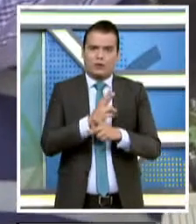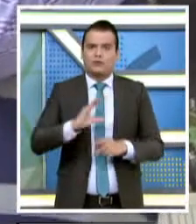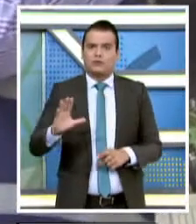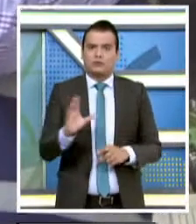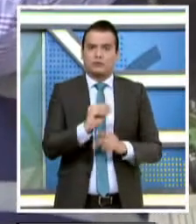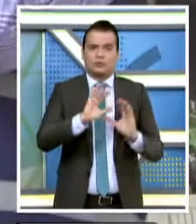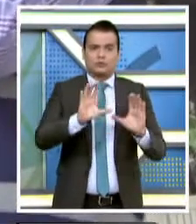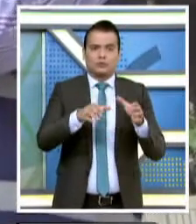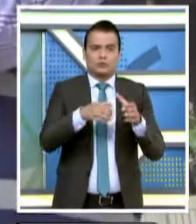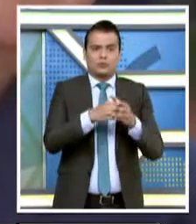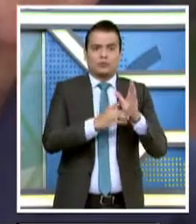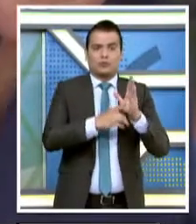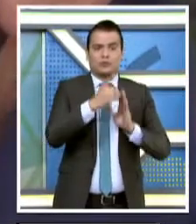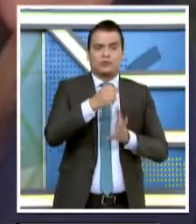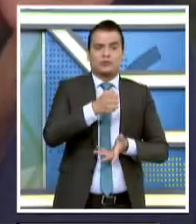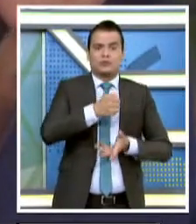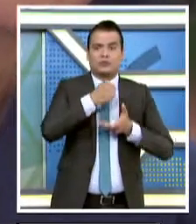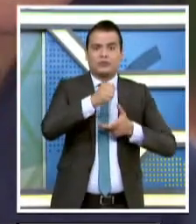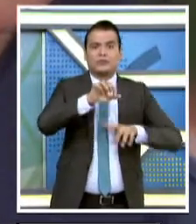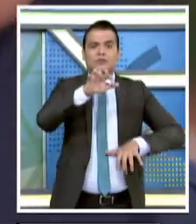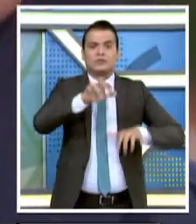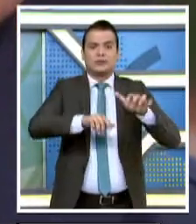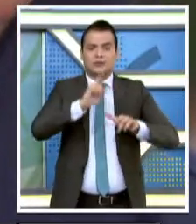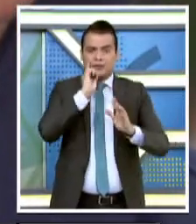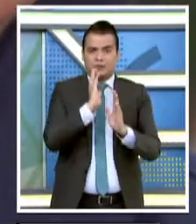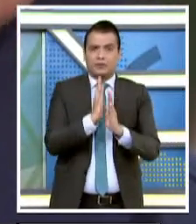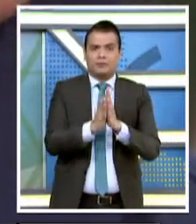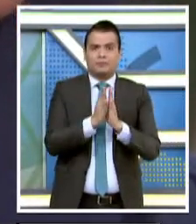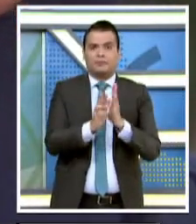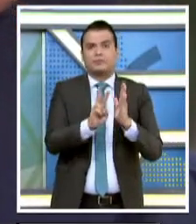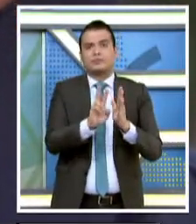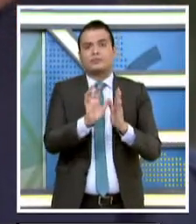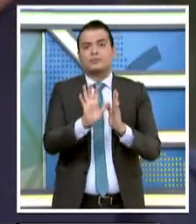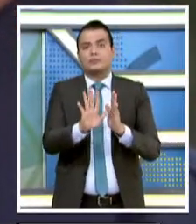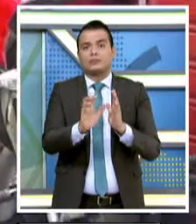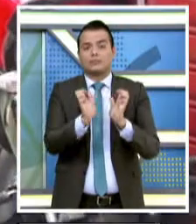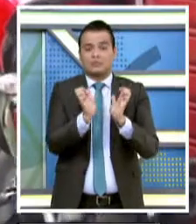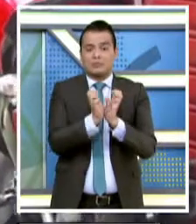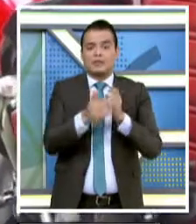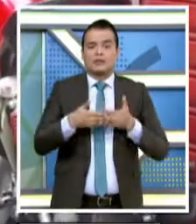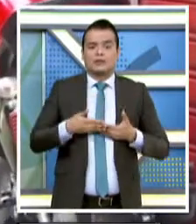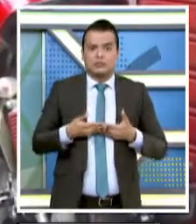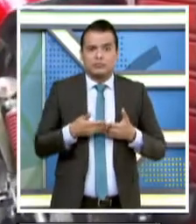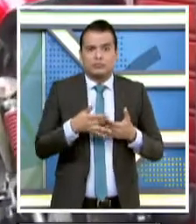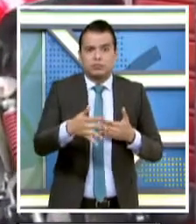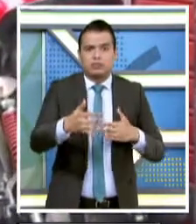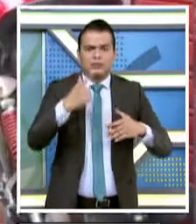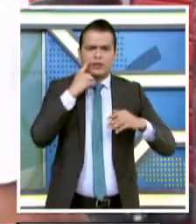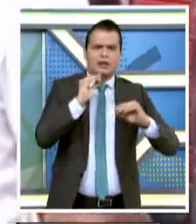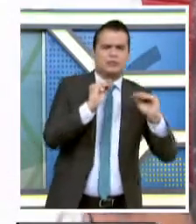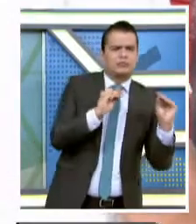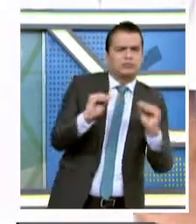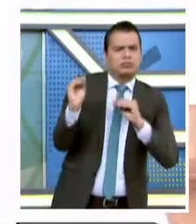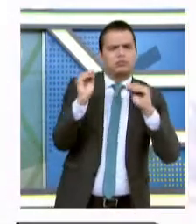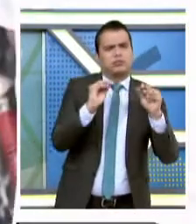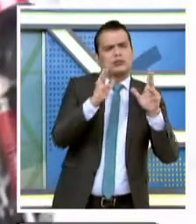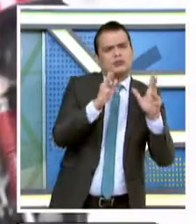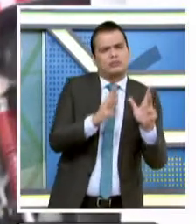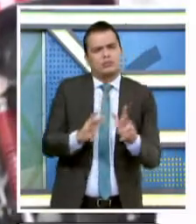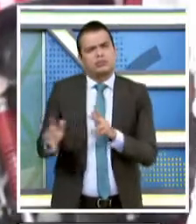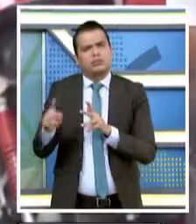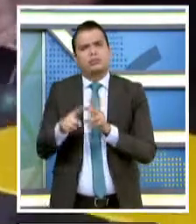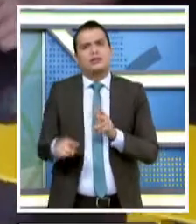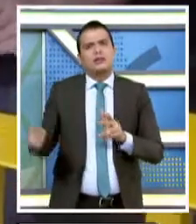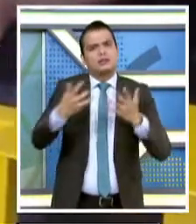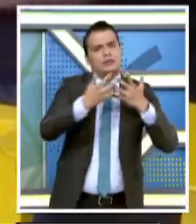la Secretaría de Desarrollo Económico de Cali además señalaron que después del 25 de mayo se trabajará con mucha pedagogía y visitas constantes a